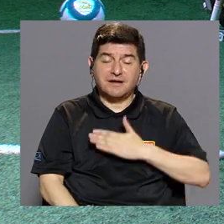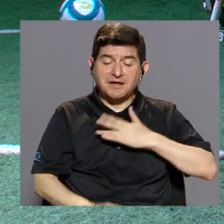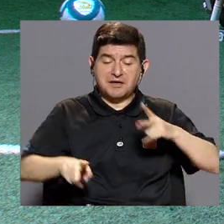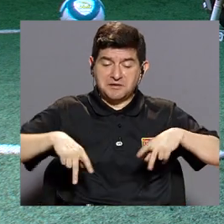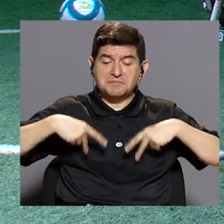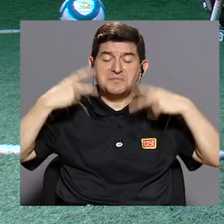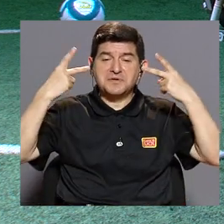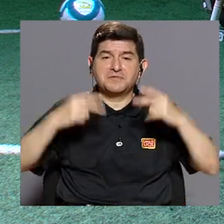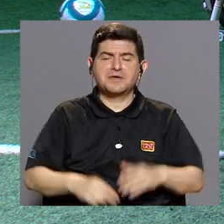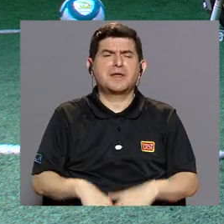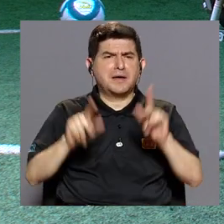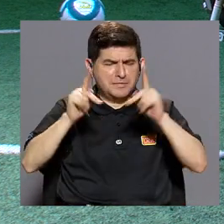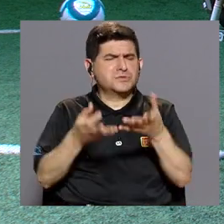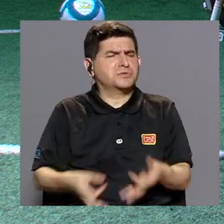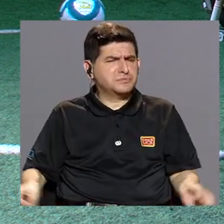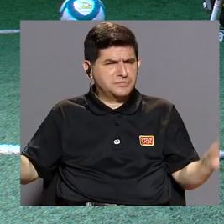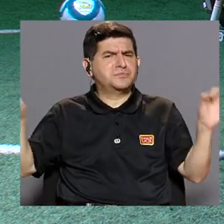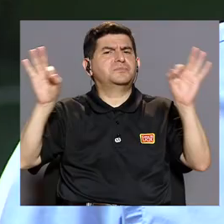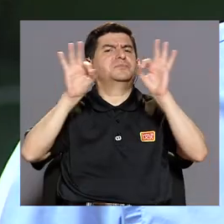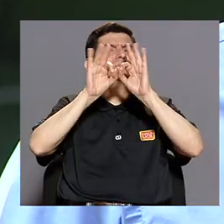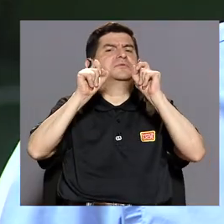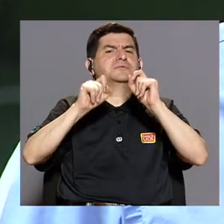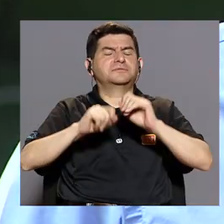vista en mi vida. Sí, han sido súper importantes.